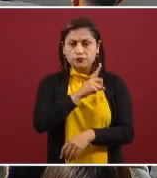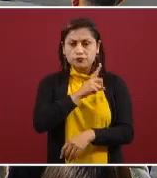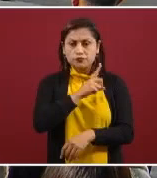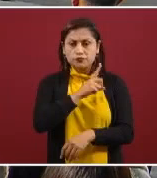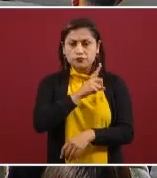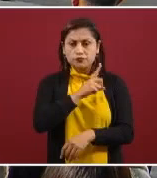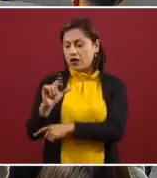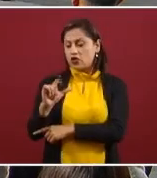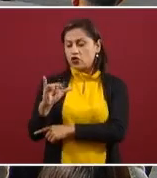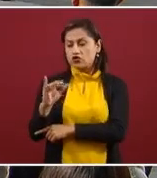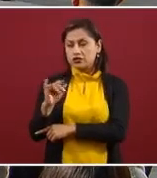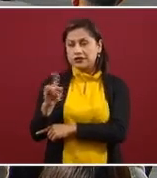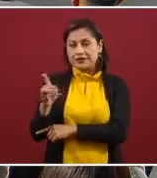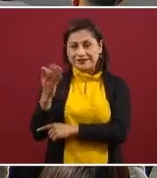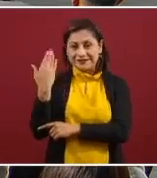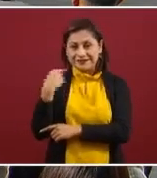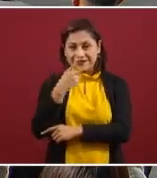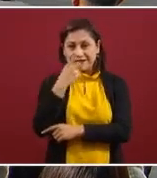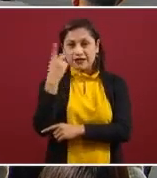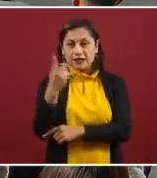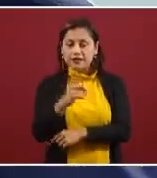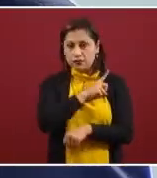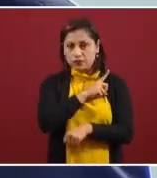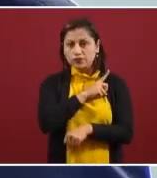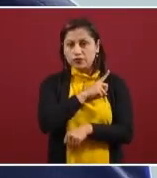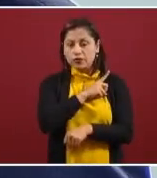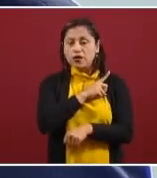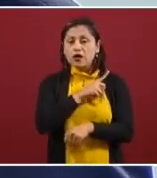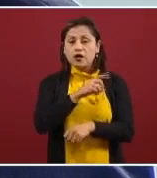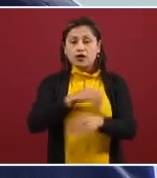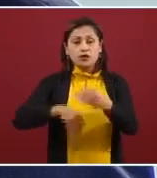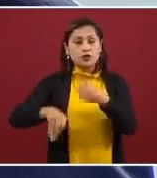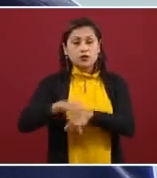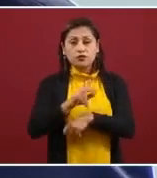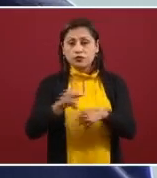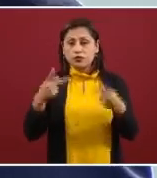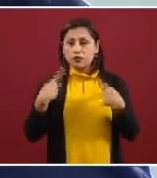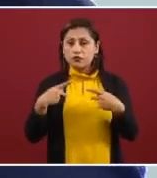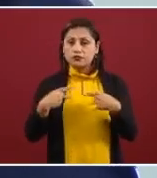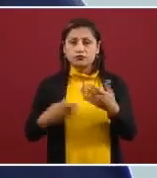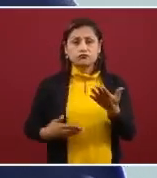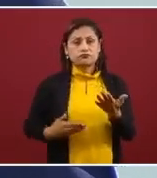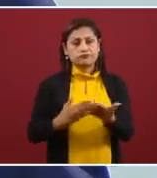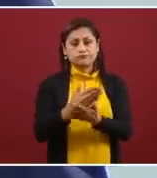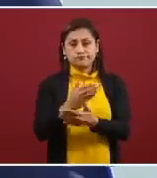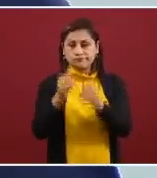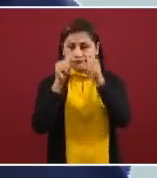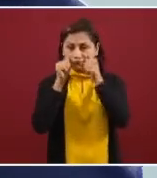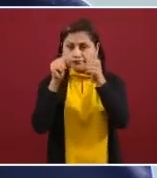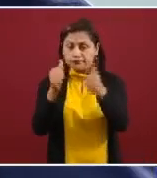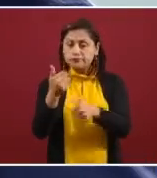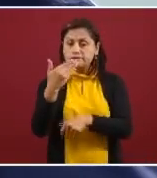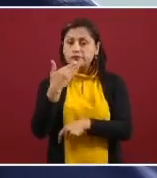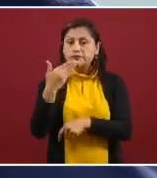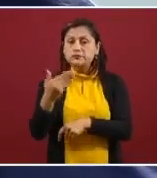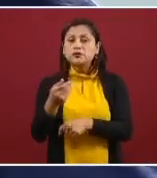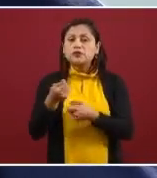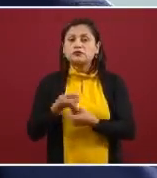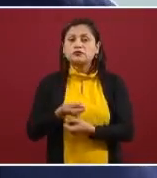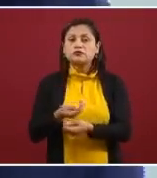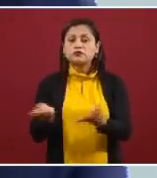la salud, garantizando el acceso gratuito a servicios y medicamentos para todas y